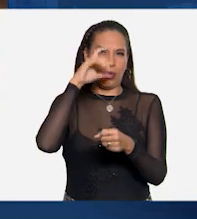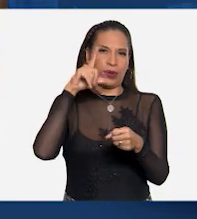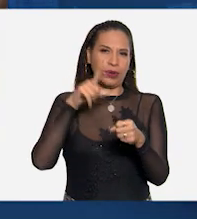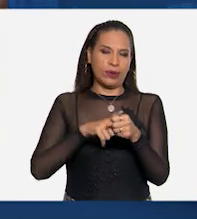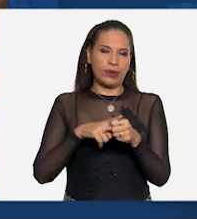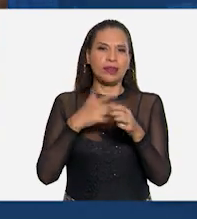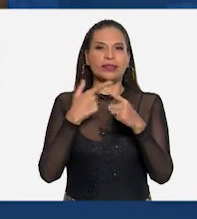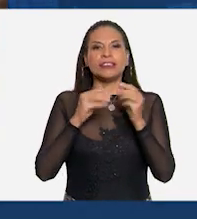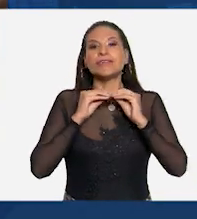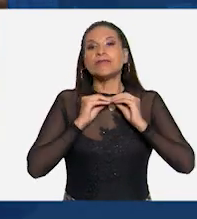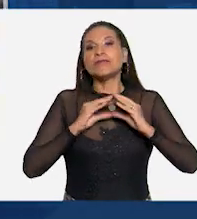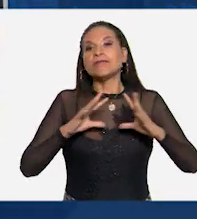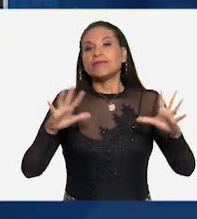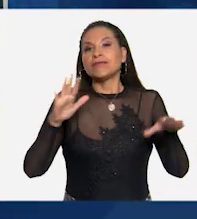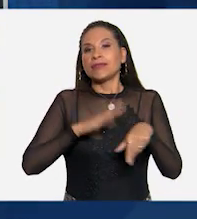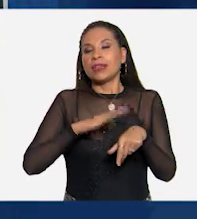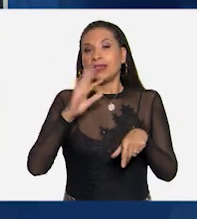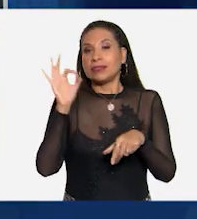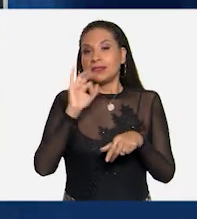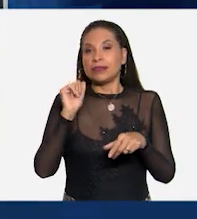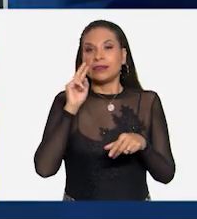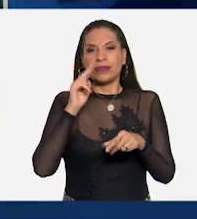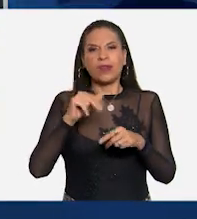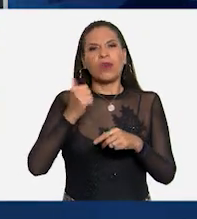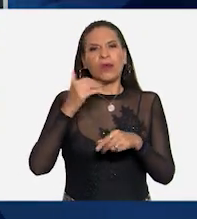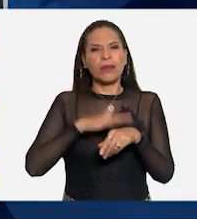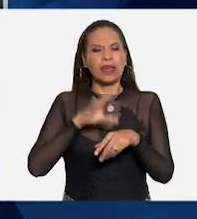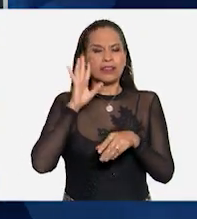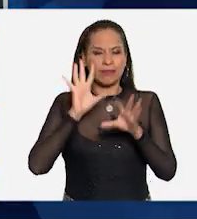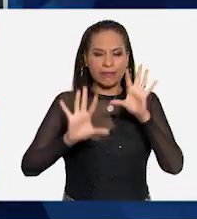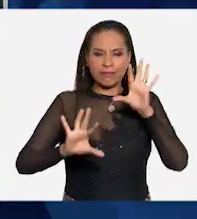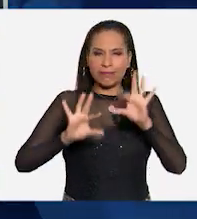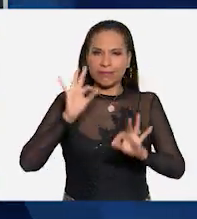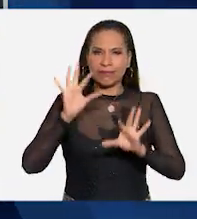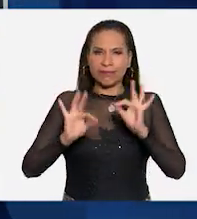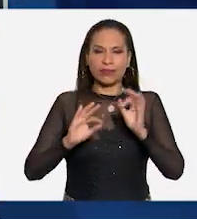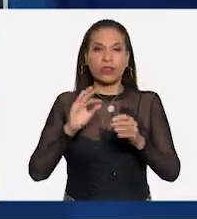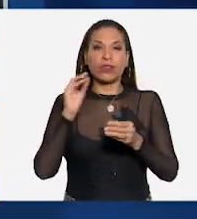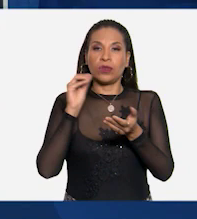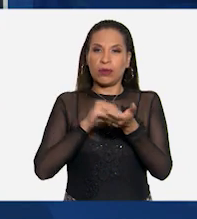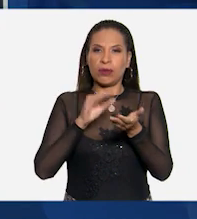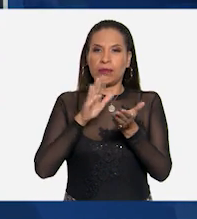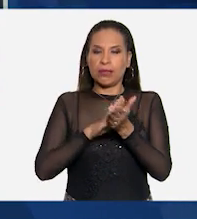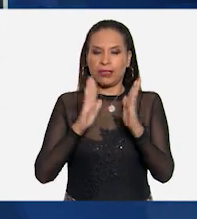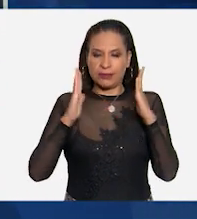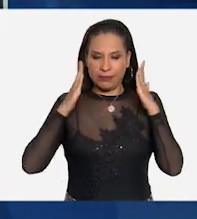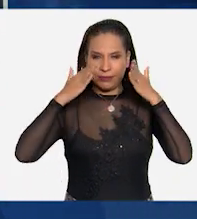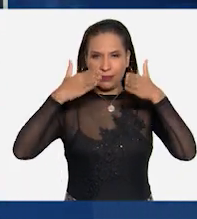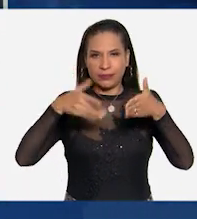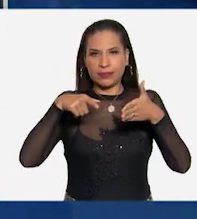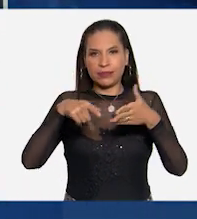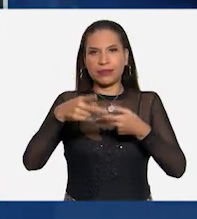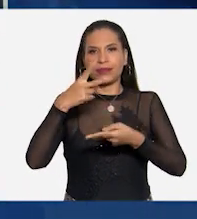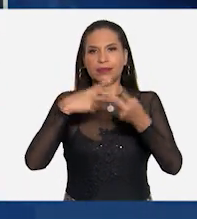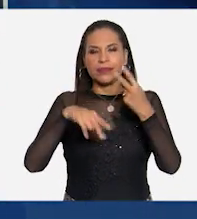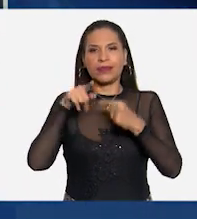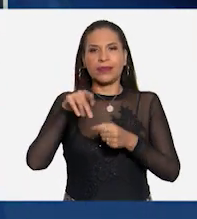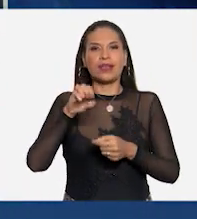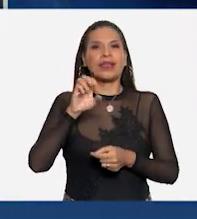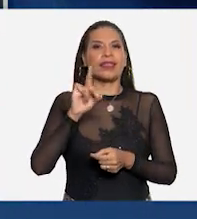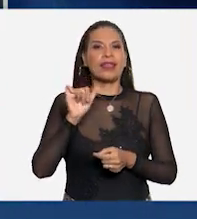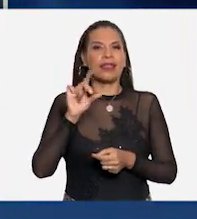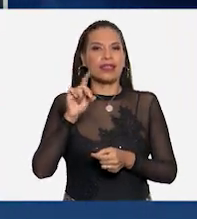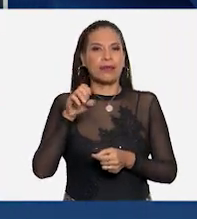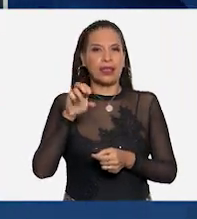de gran difusión, porque si nos vamos a aquellos más elitistas, aún es más acendrada la presencia de la Edad